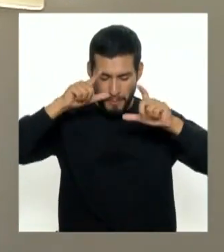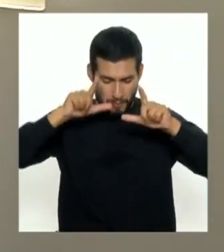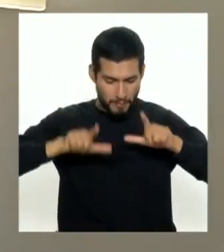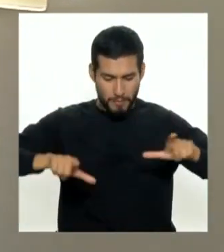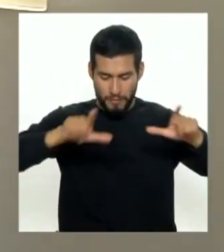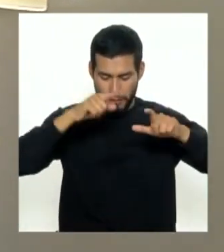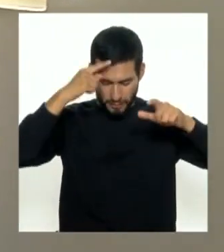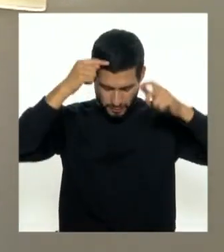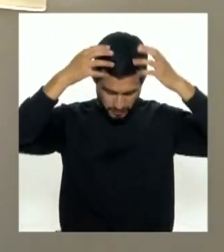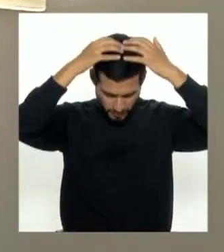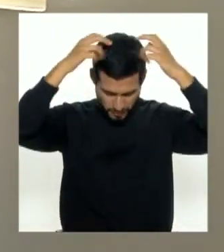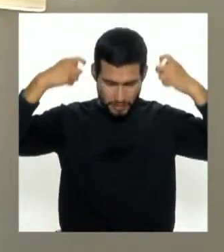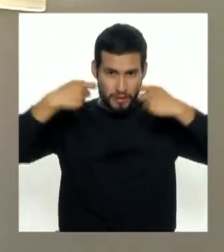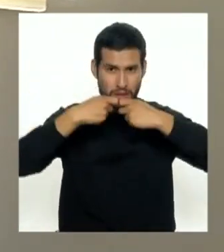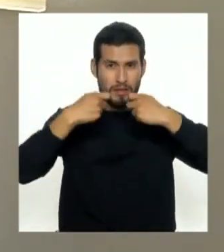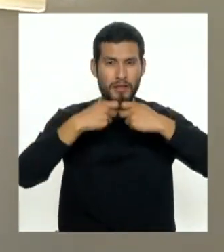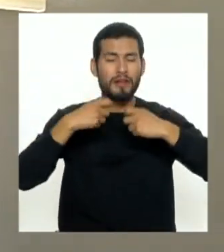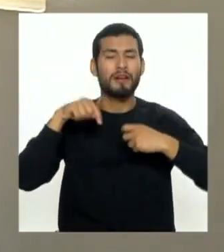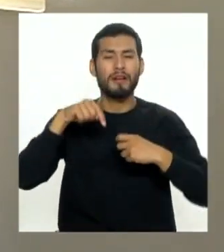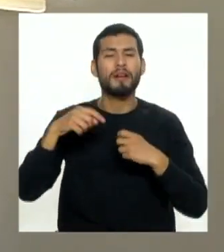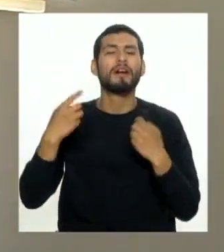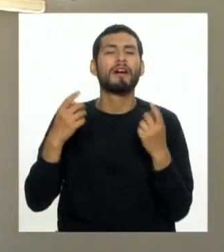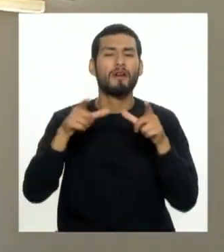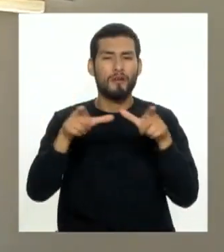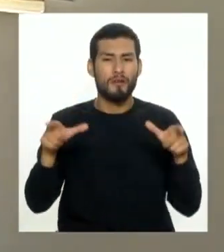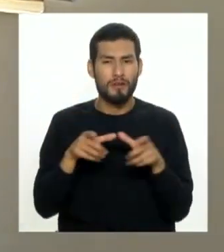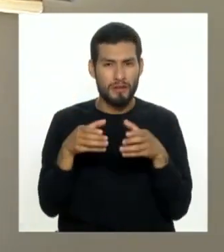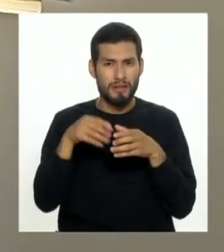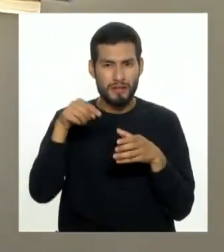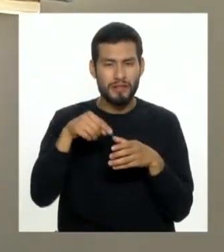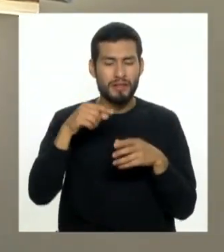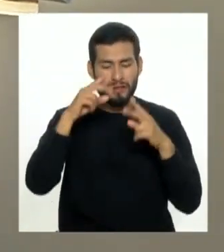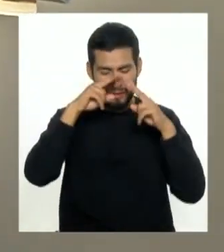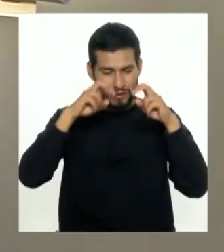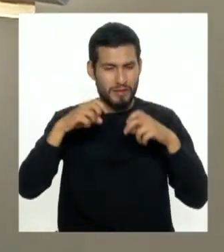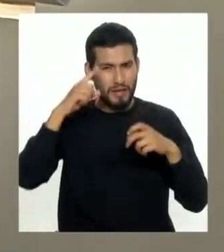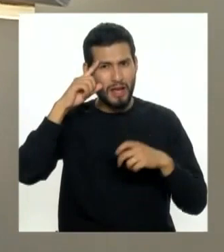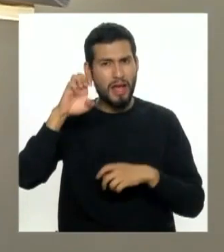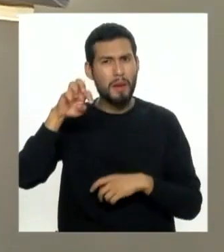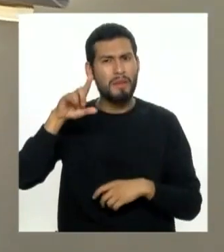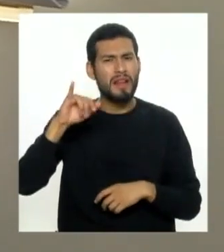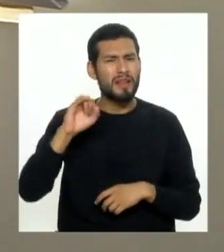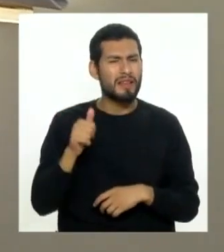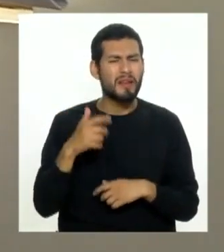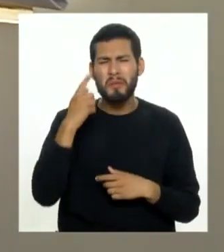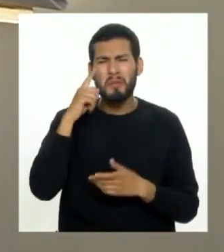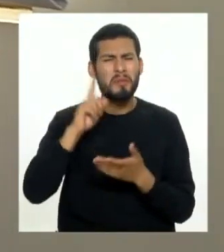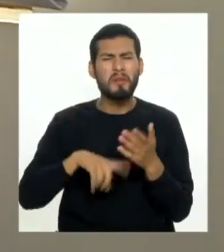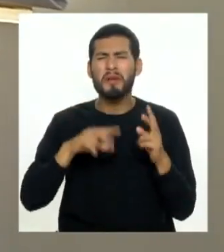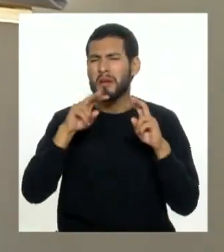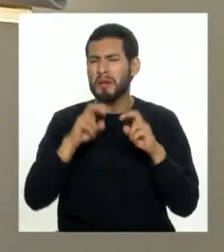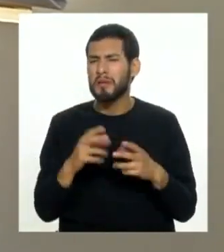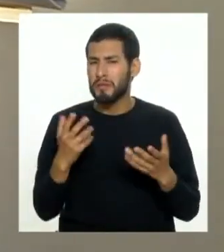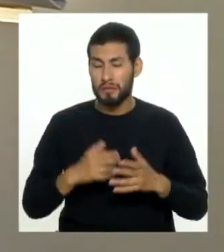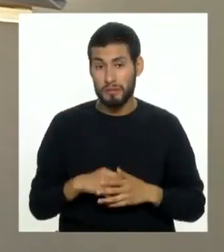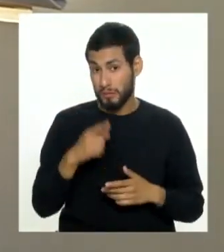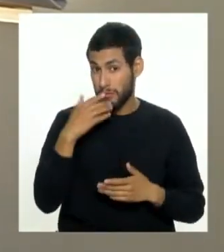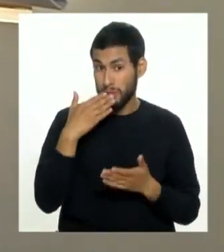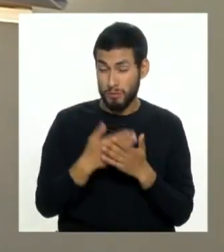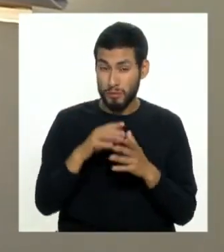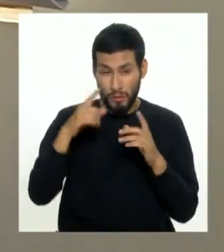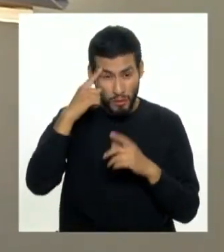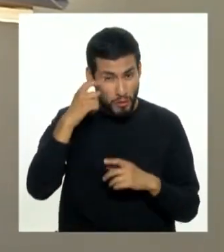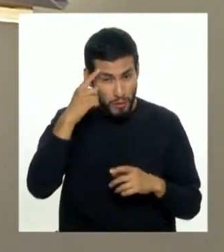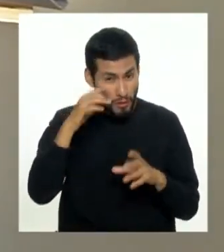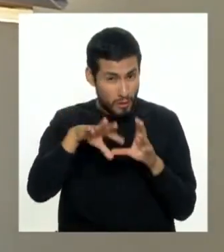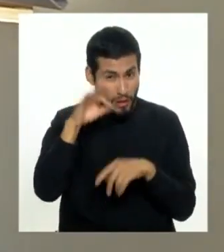videoelectroencefalografía del Departamento de Epilepsia del instituto. ¿Para qué sirve este examen? ¿Es útil, por ejemplo, para confirmar la